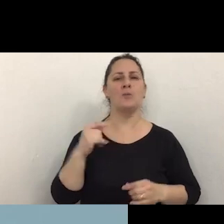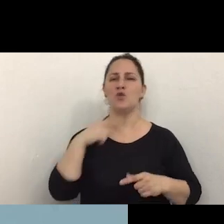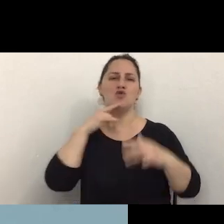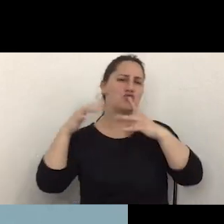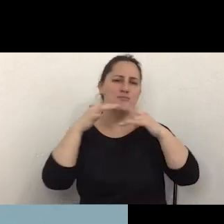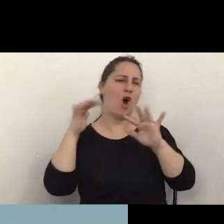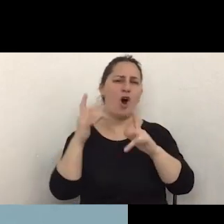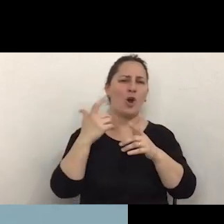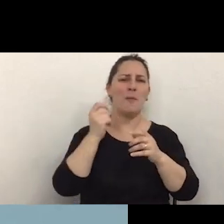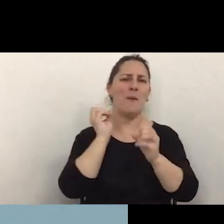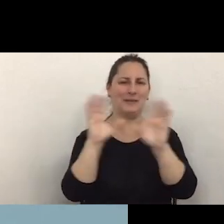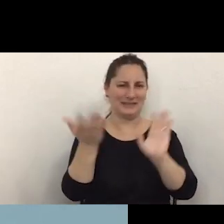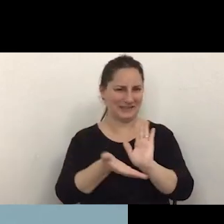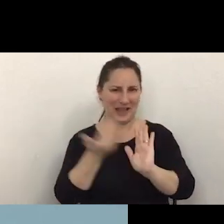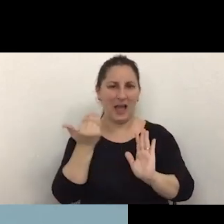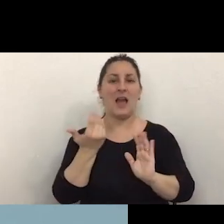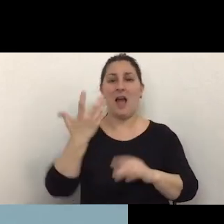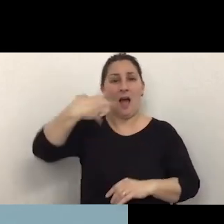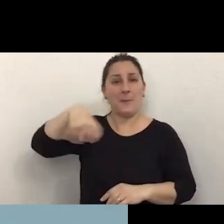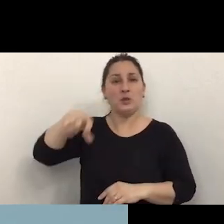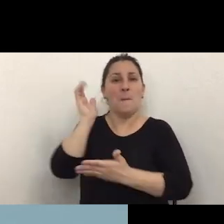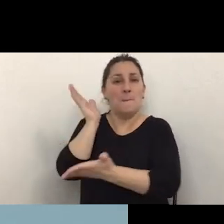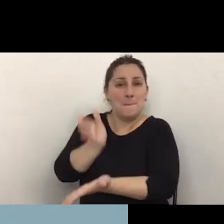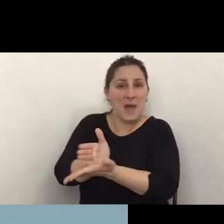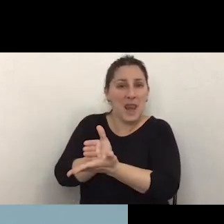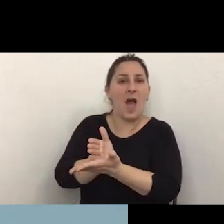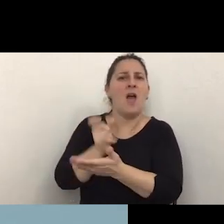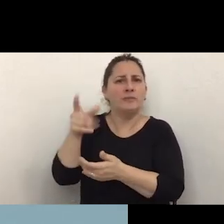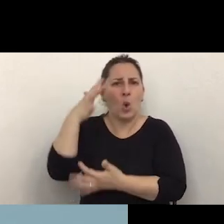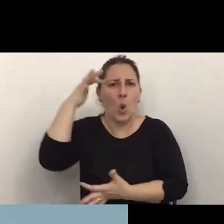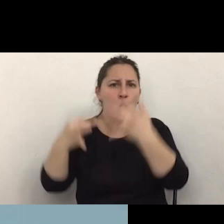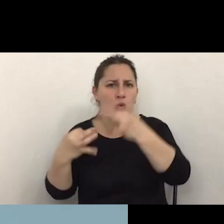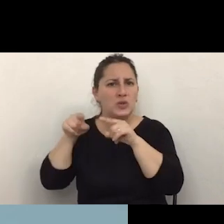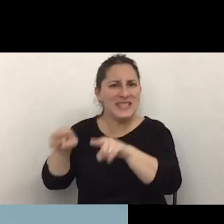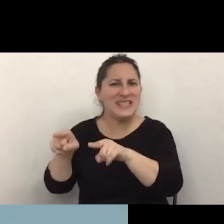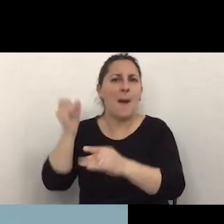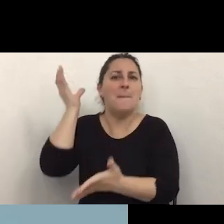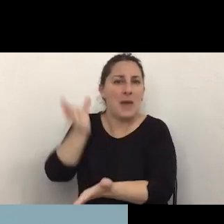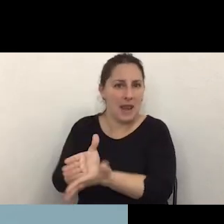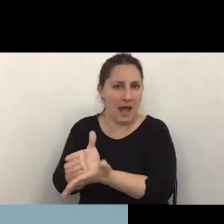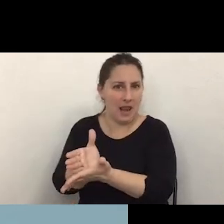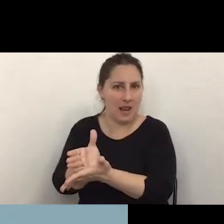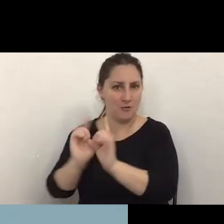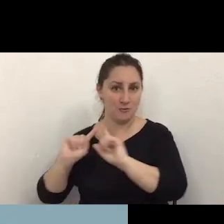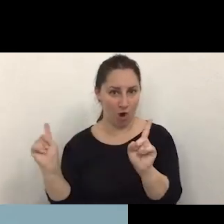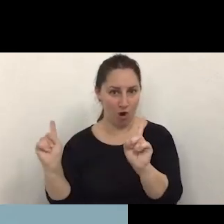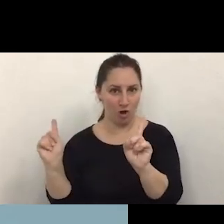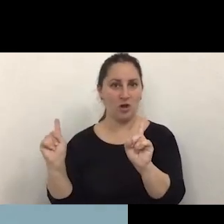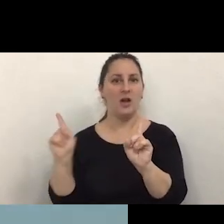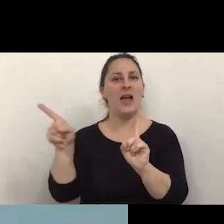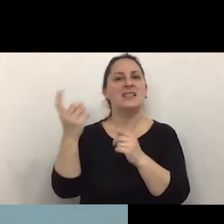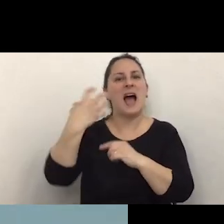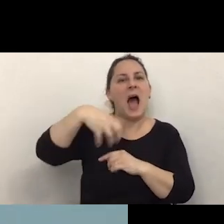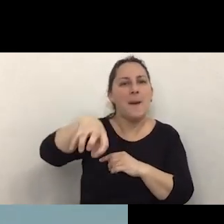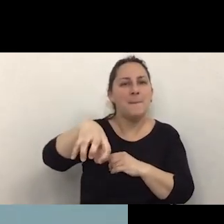¿no? El ámbito penal no se circunscribe a la justicia penal, sino que es al ámbito